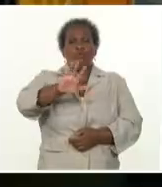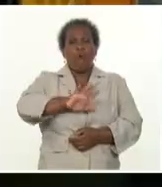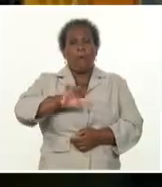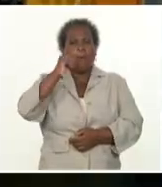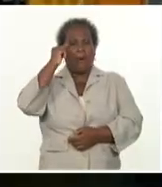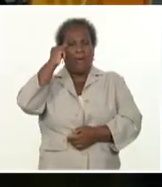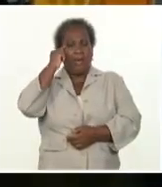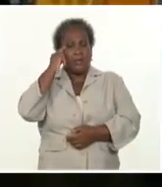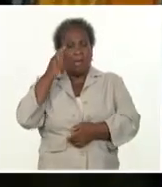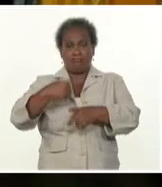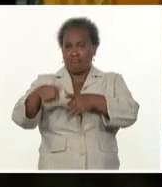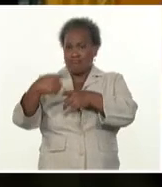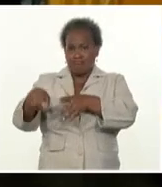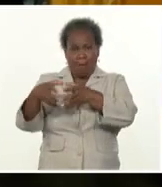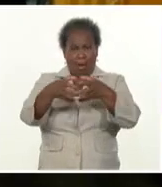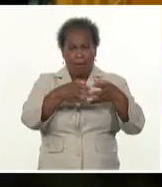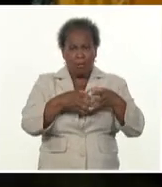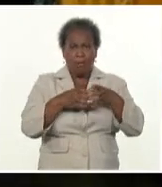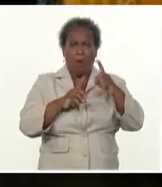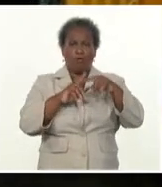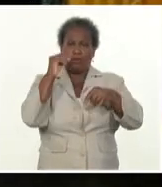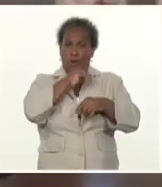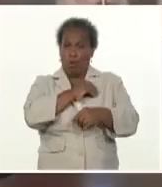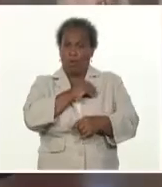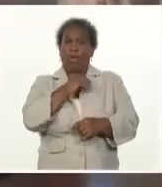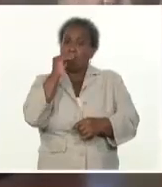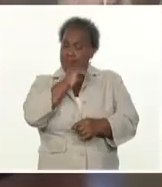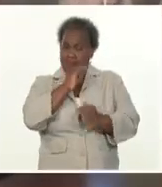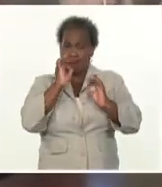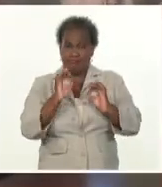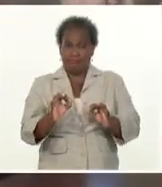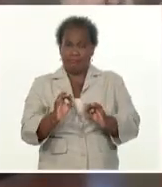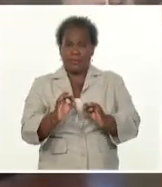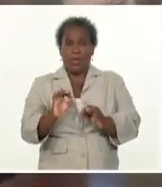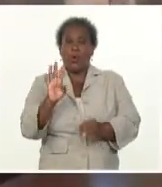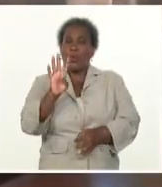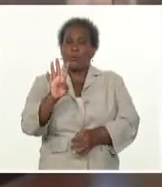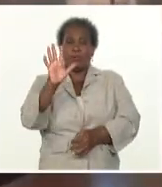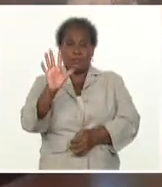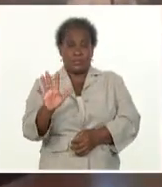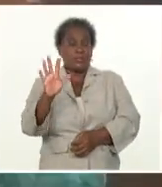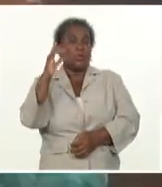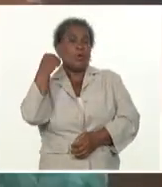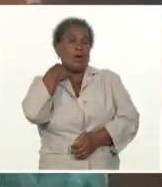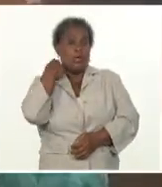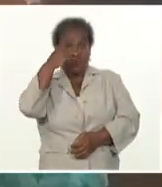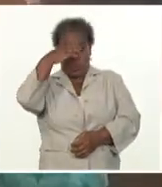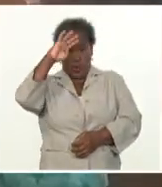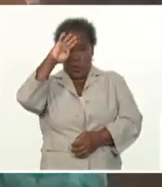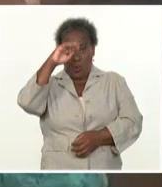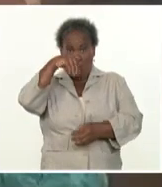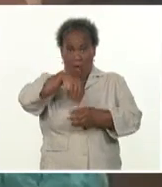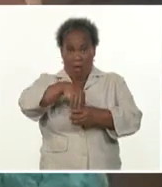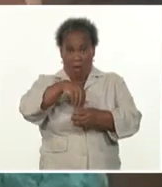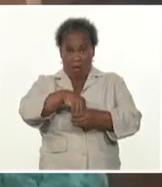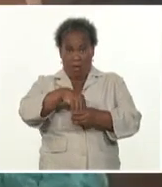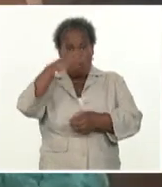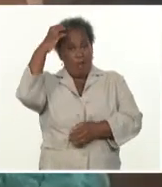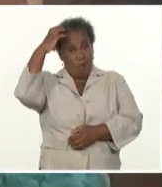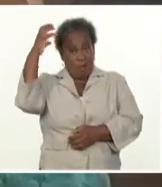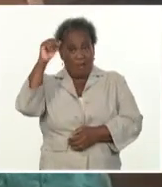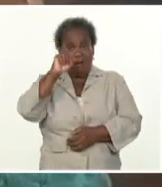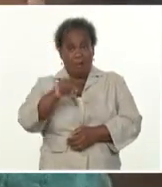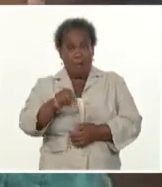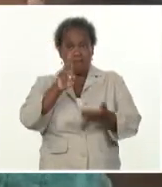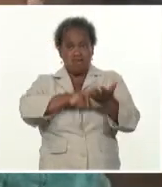sinfín de equipos de la más moderna tecnología. Desde hace 45 años, Cuba es uno de los estados miembros de